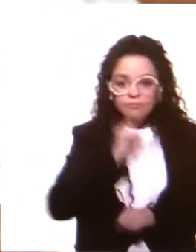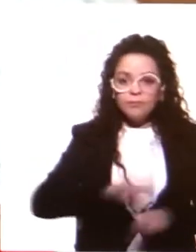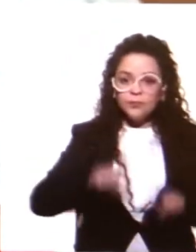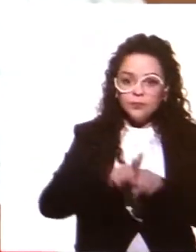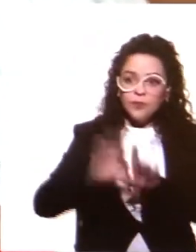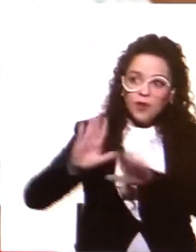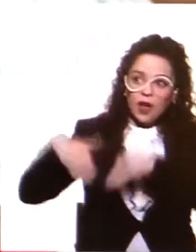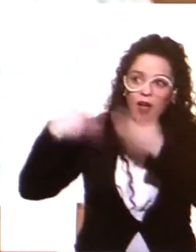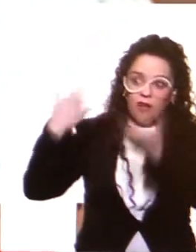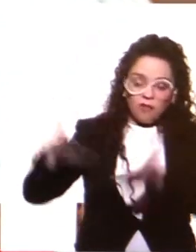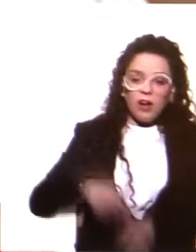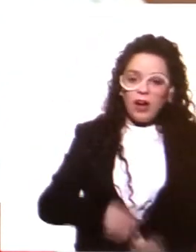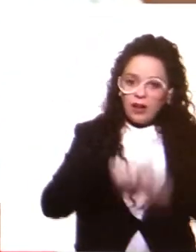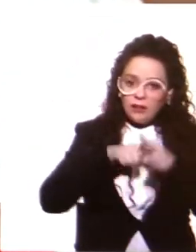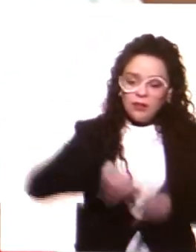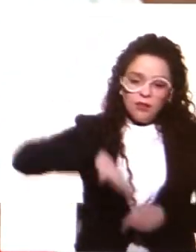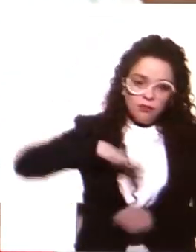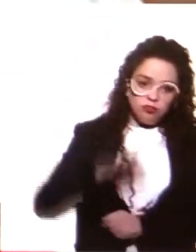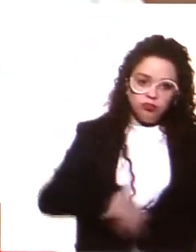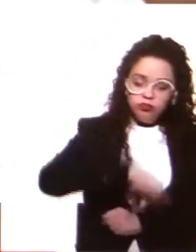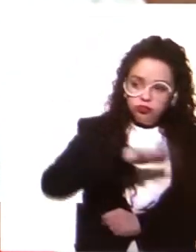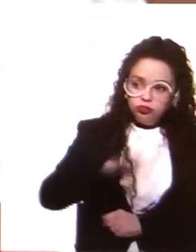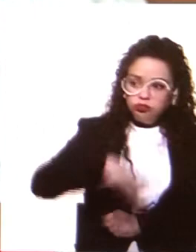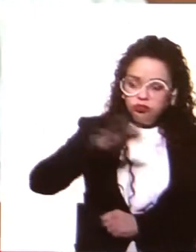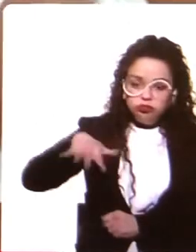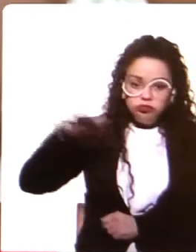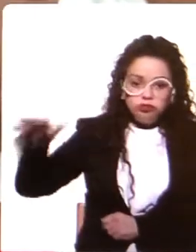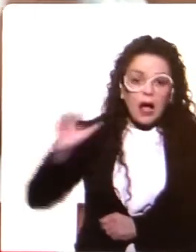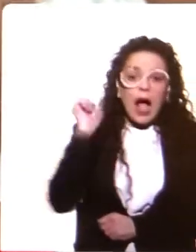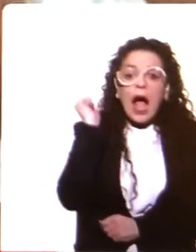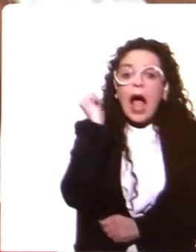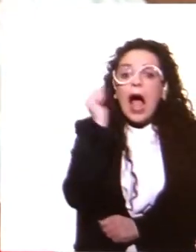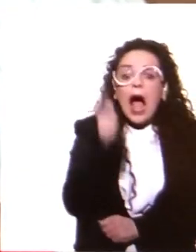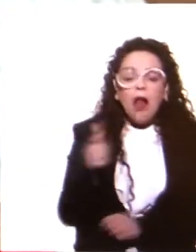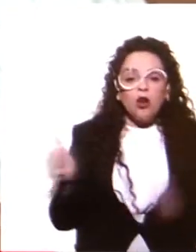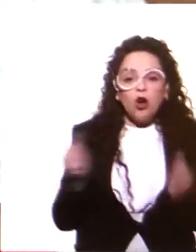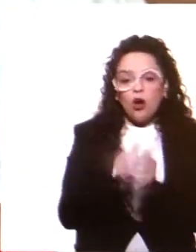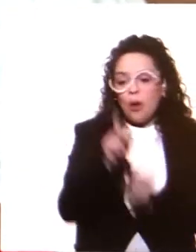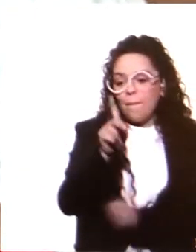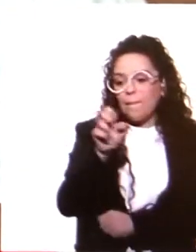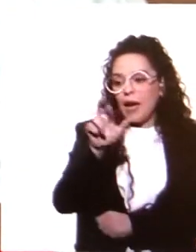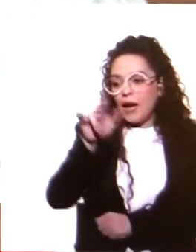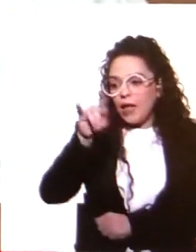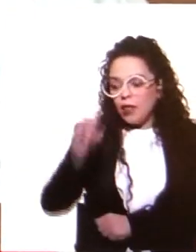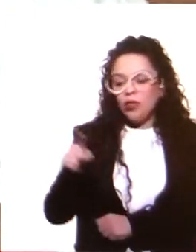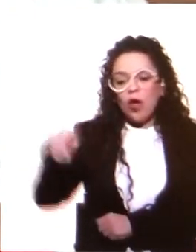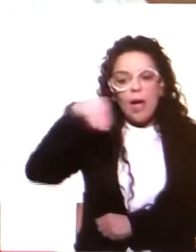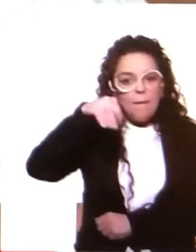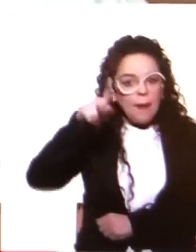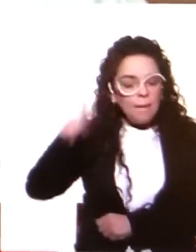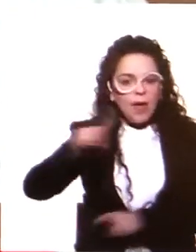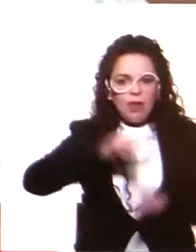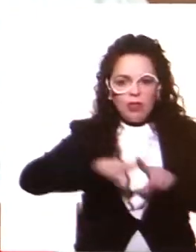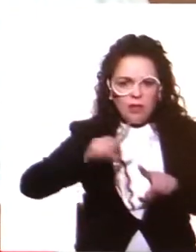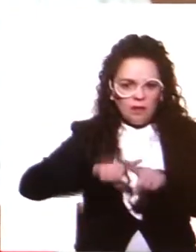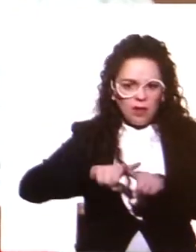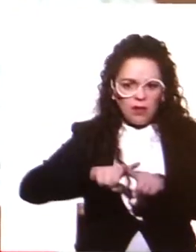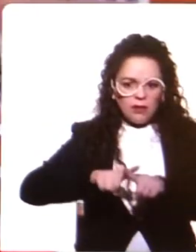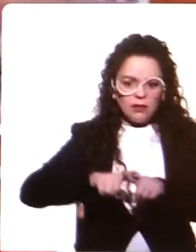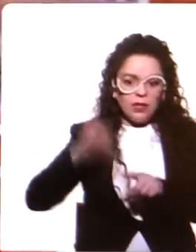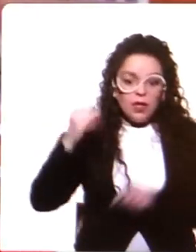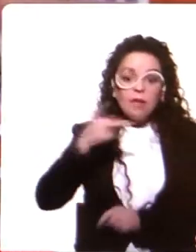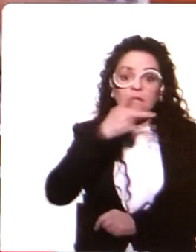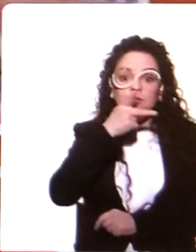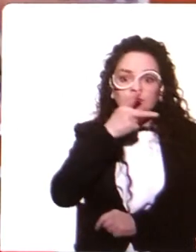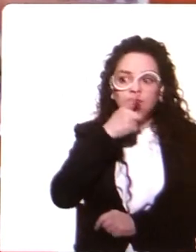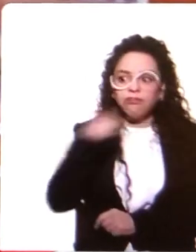infiltrados que van a intentar hacer lo mismo provocar violentar la manifestación violentar